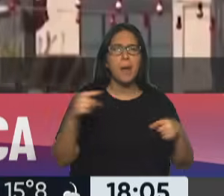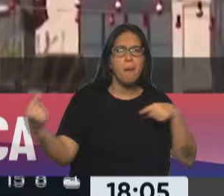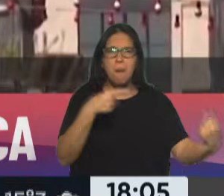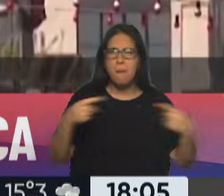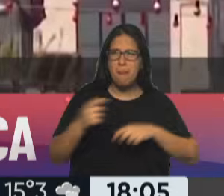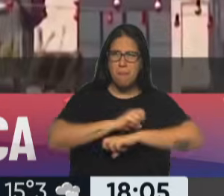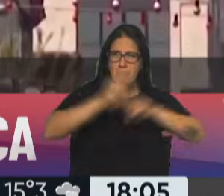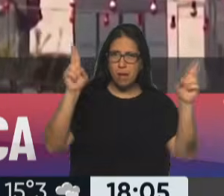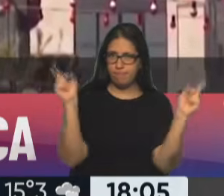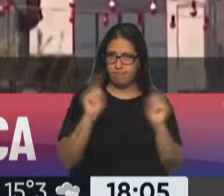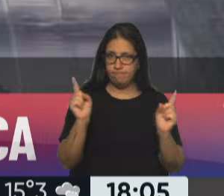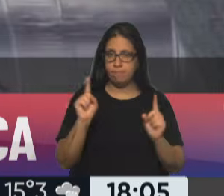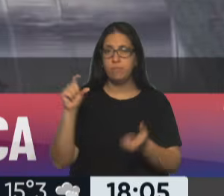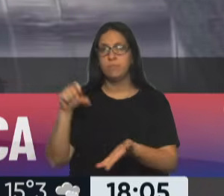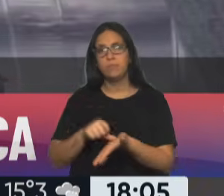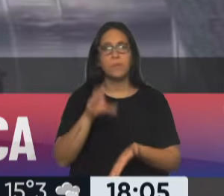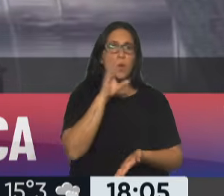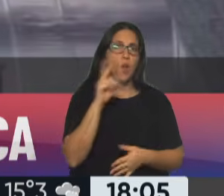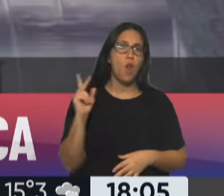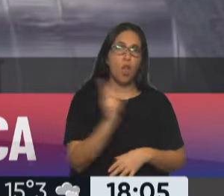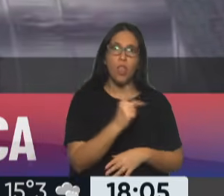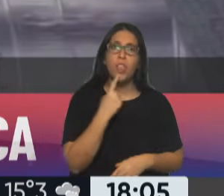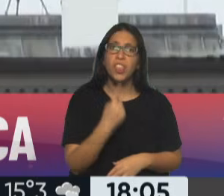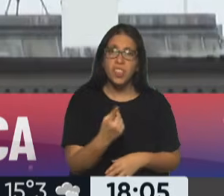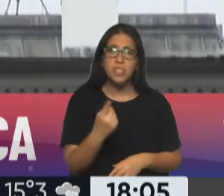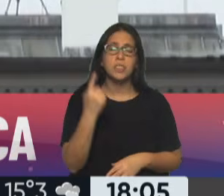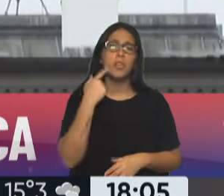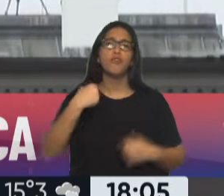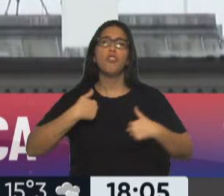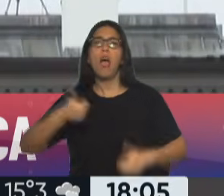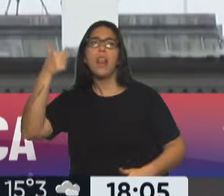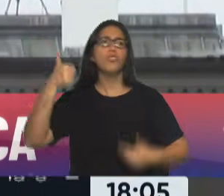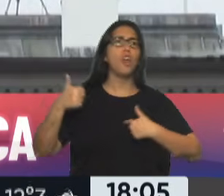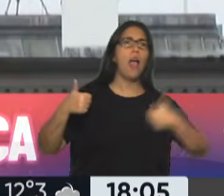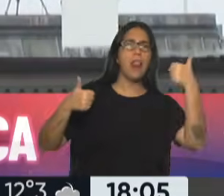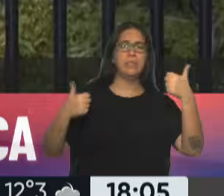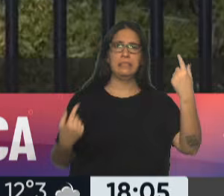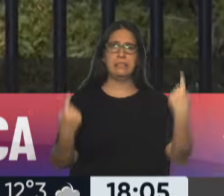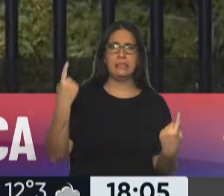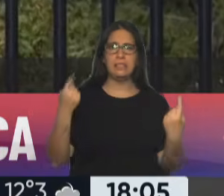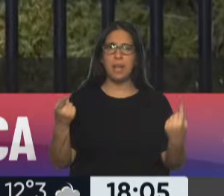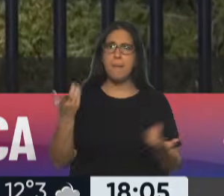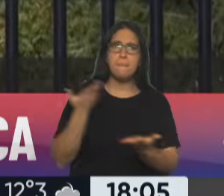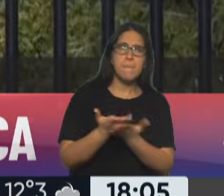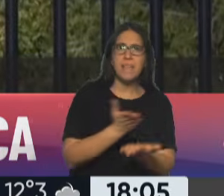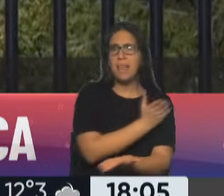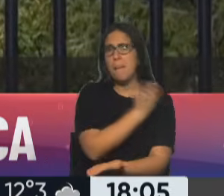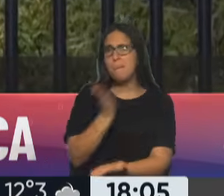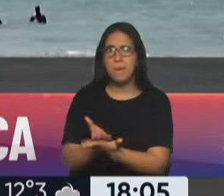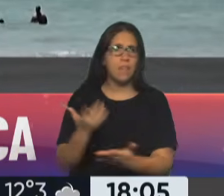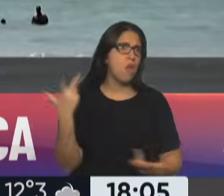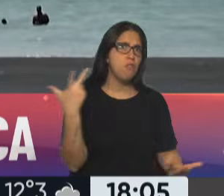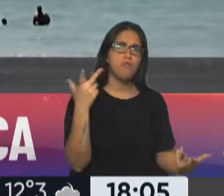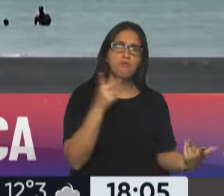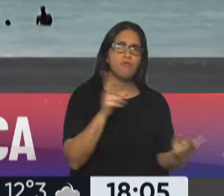retorno. Tanto iraníes como estadounidenses sostienen que ganaron la contienda y las demandas de cada parte siguen siendo inaceptables para la